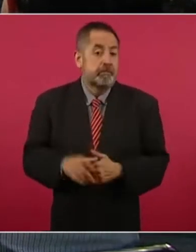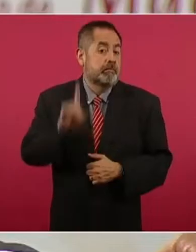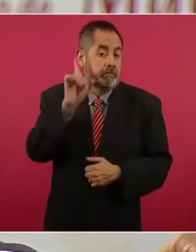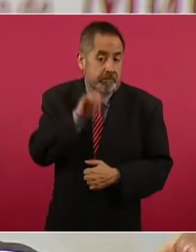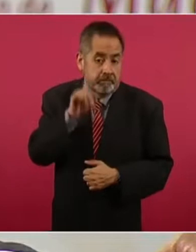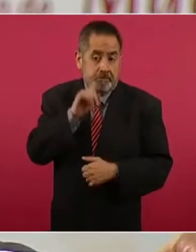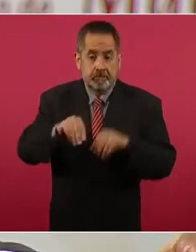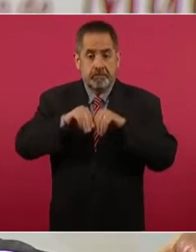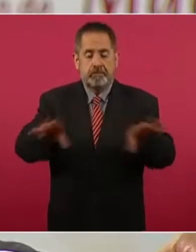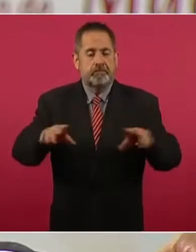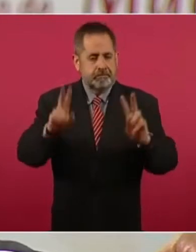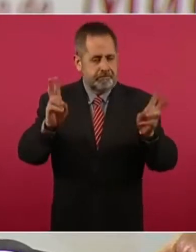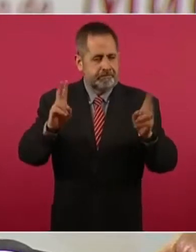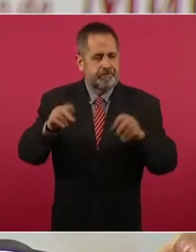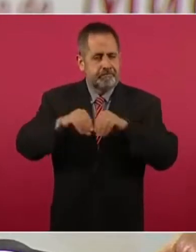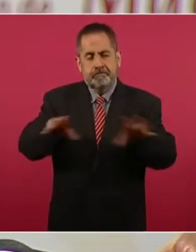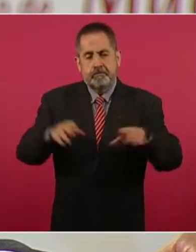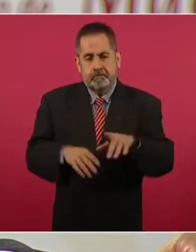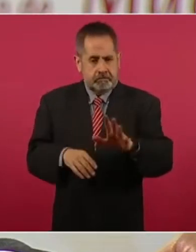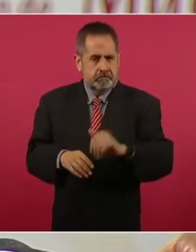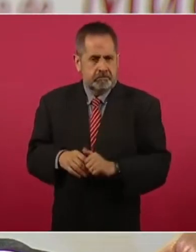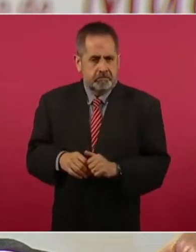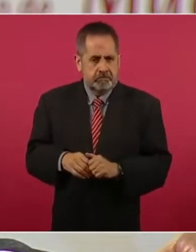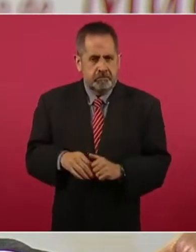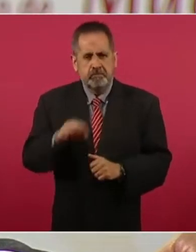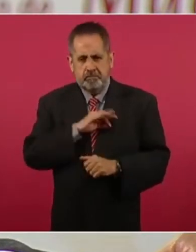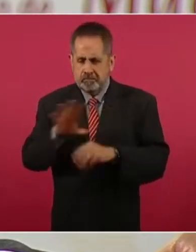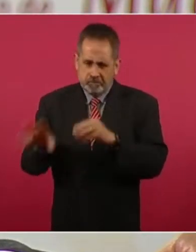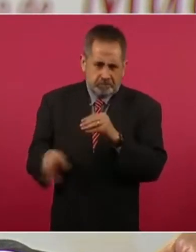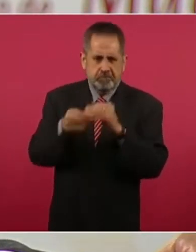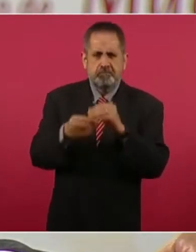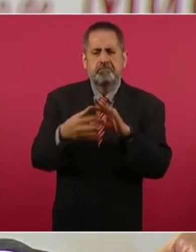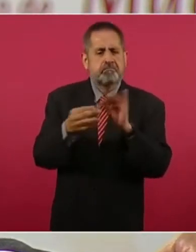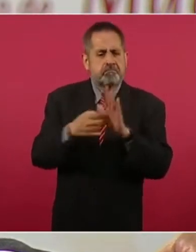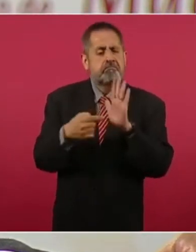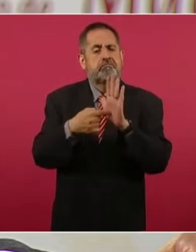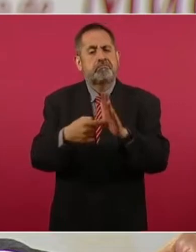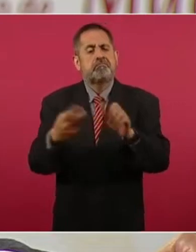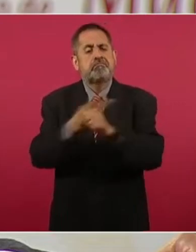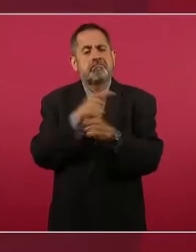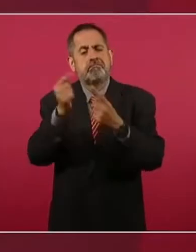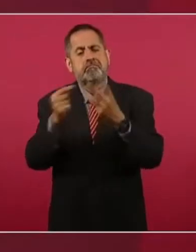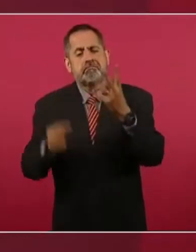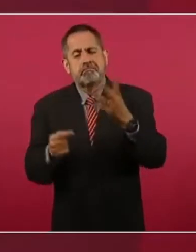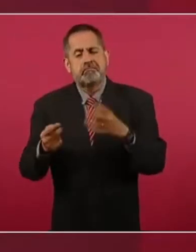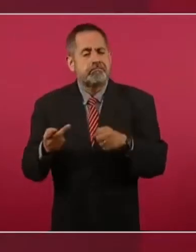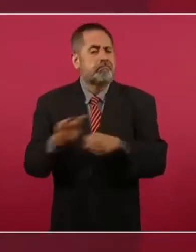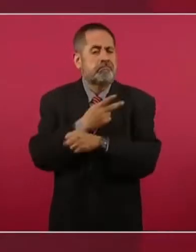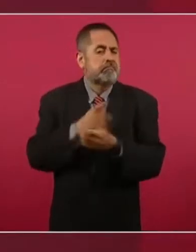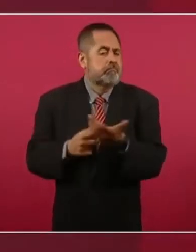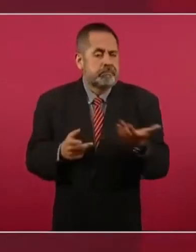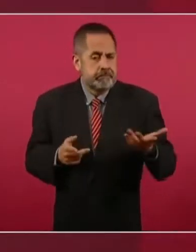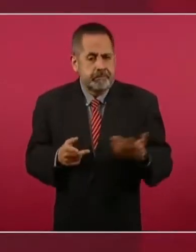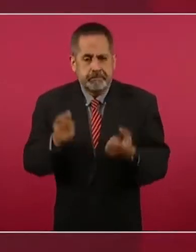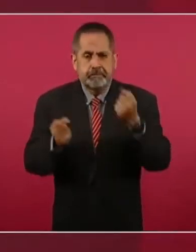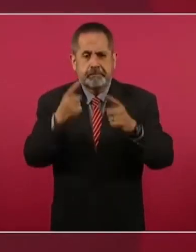de cero impunidad, entonces ahí podríamos en todo caso presentar los últimos casos y